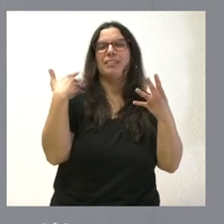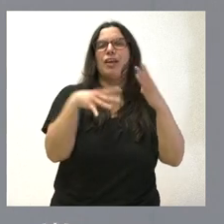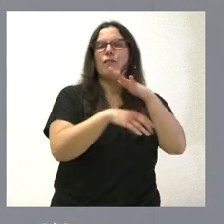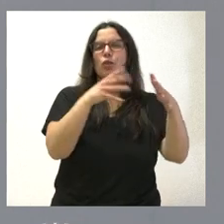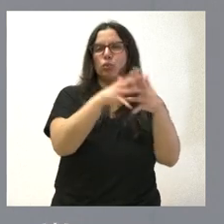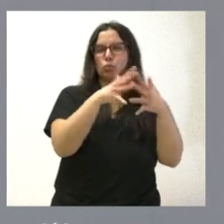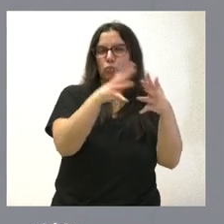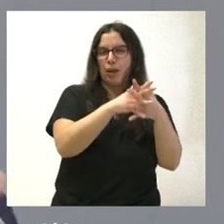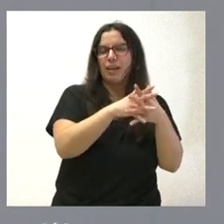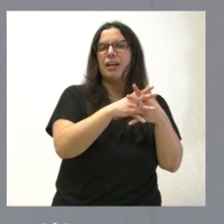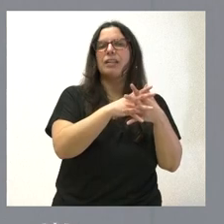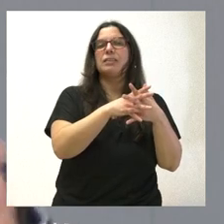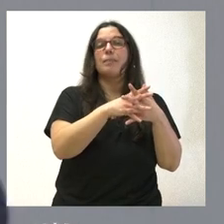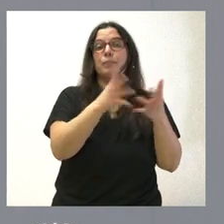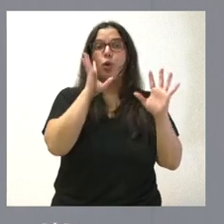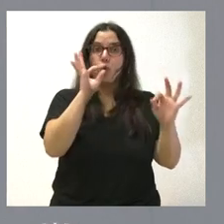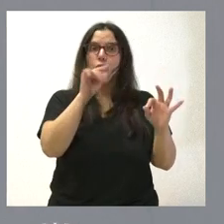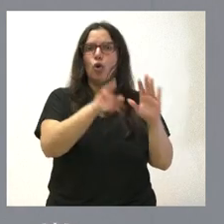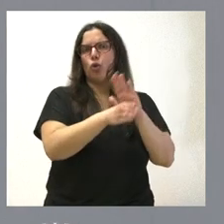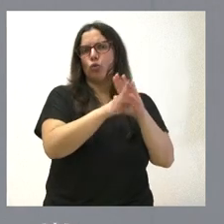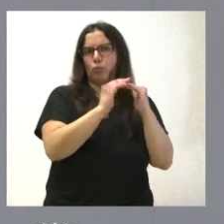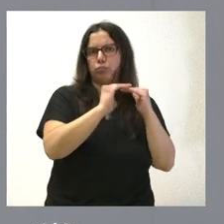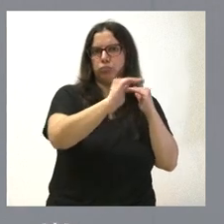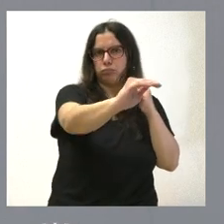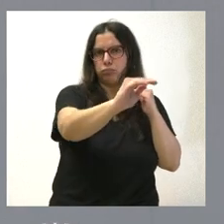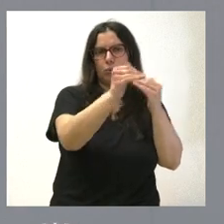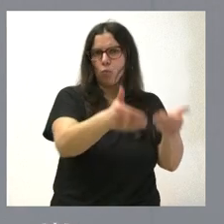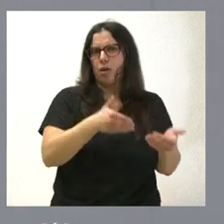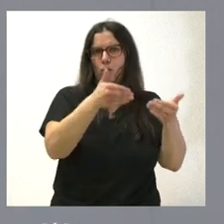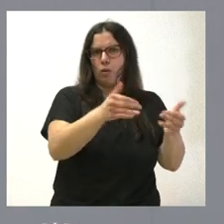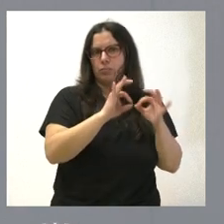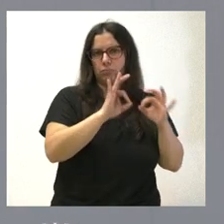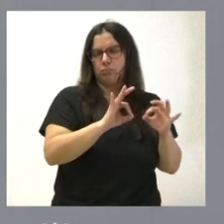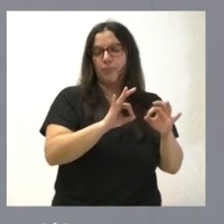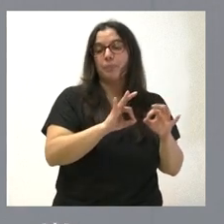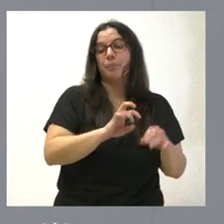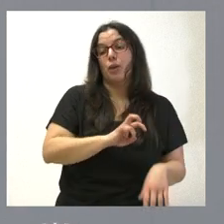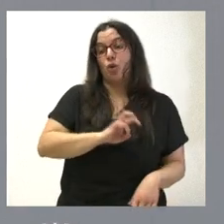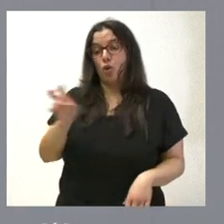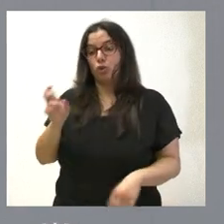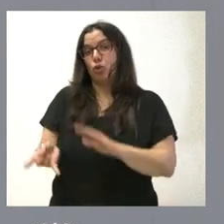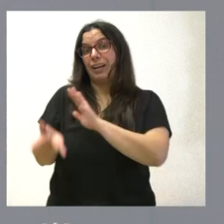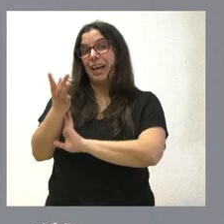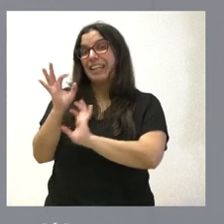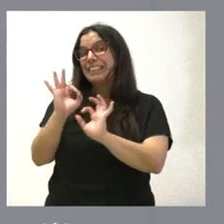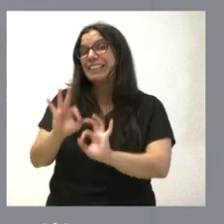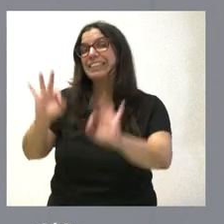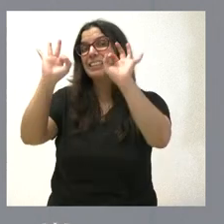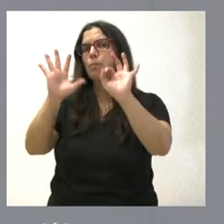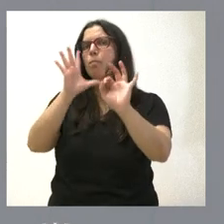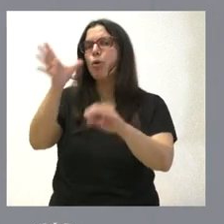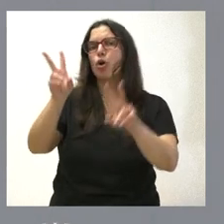denominación anterior que esto lógicamente tiene continuidad en el tiempo dentro del periodo de programación y aquellos que se crearon extraordinariamente como